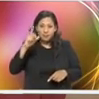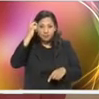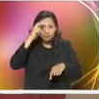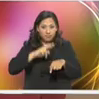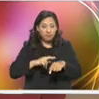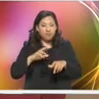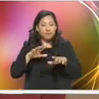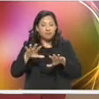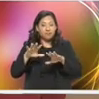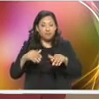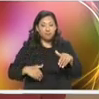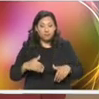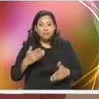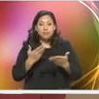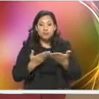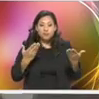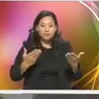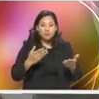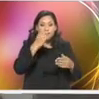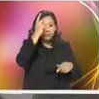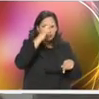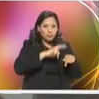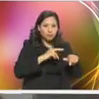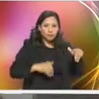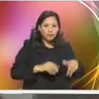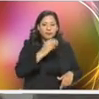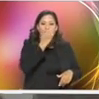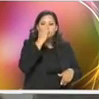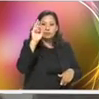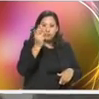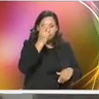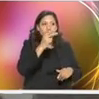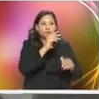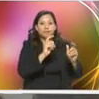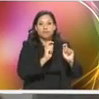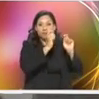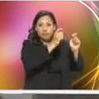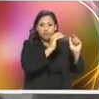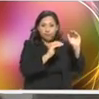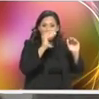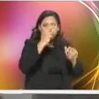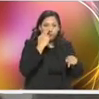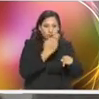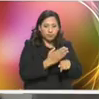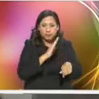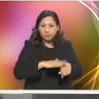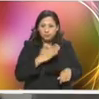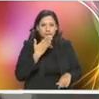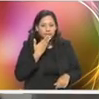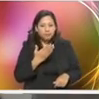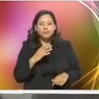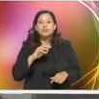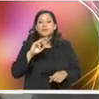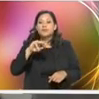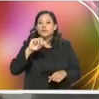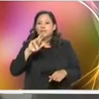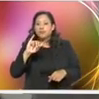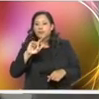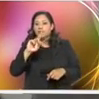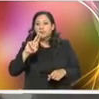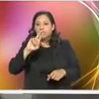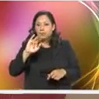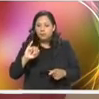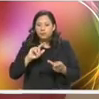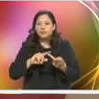directora de teatro que ahora es la directora de teatro de la UNAM. Sí. Un merecido ascenso. Y es con Maya Zapata, Zuria Vega, Mónica Dion